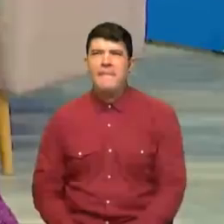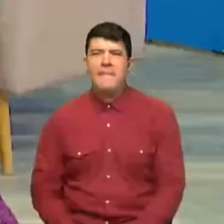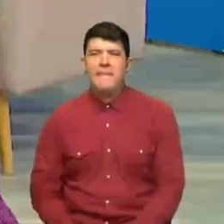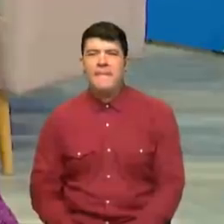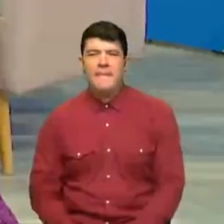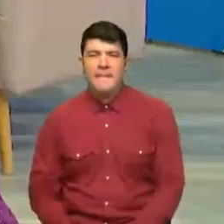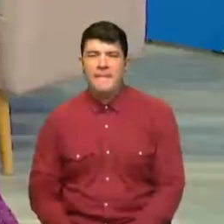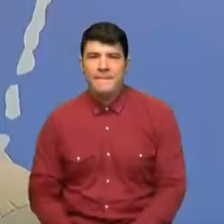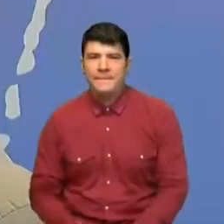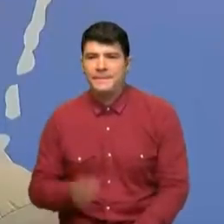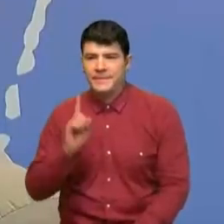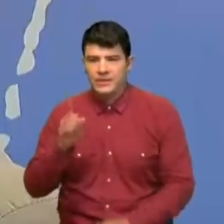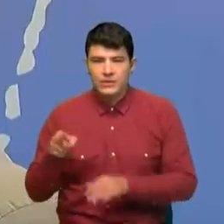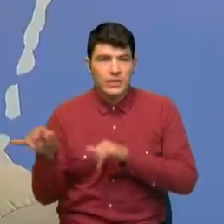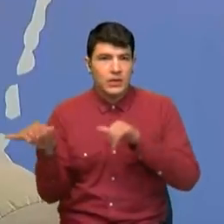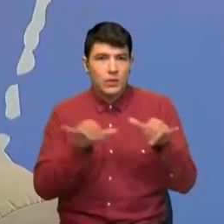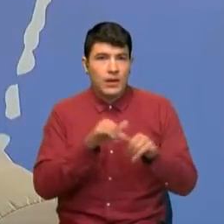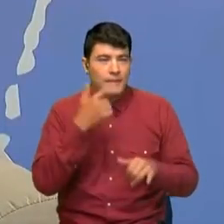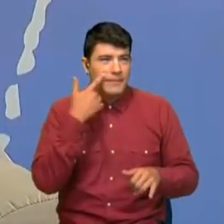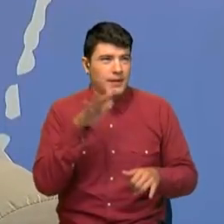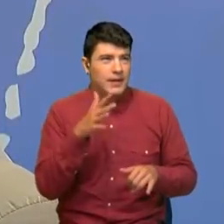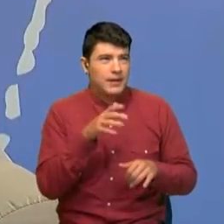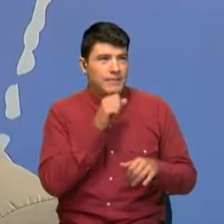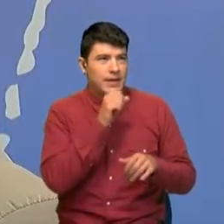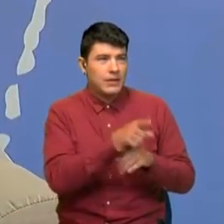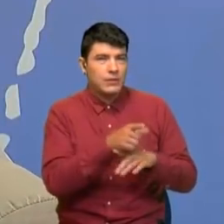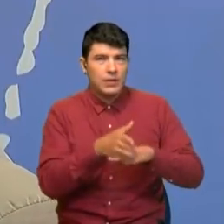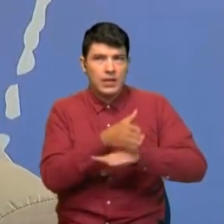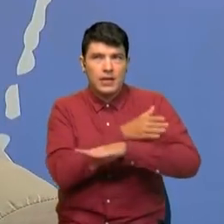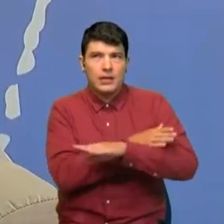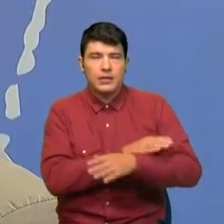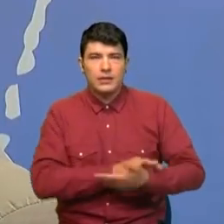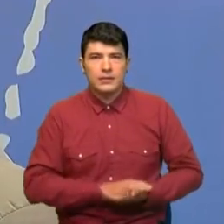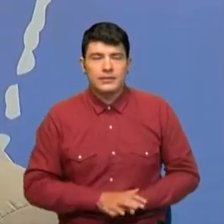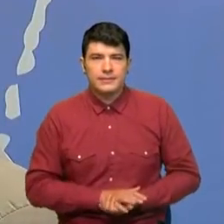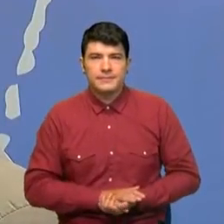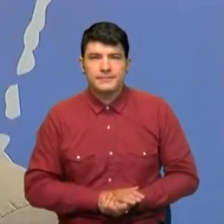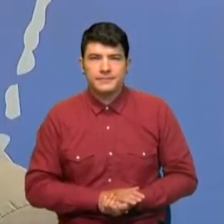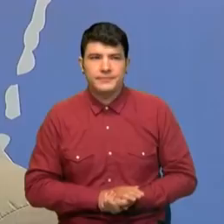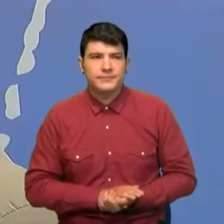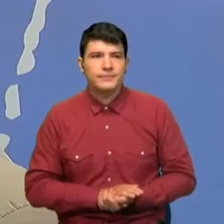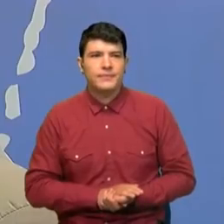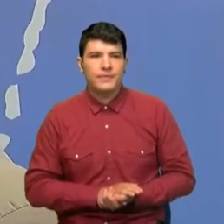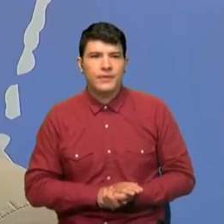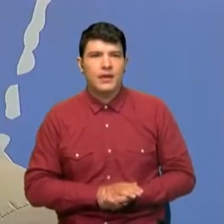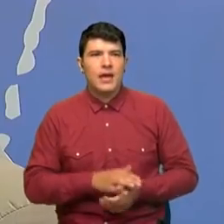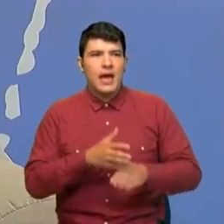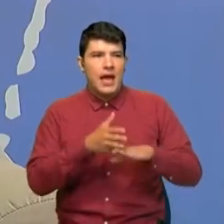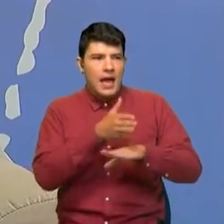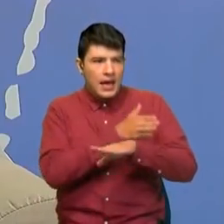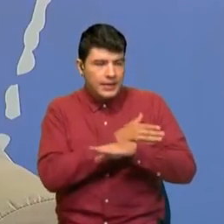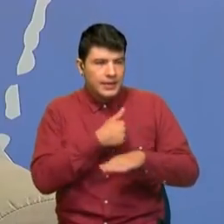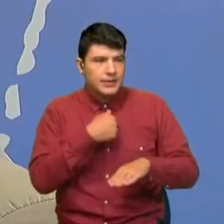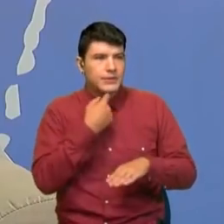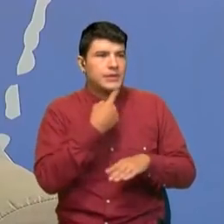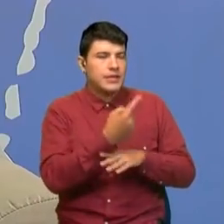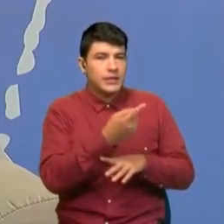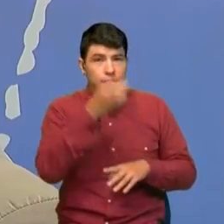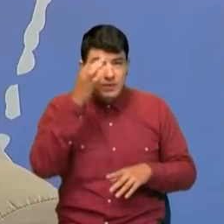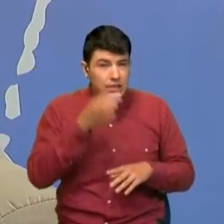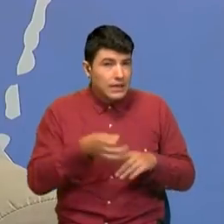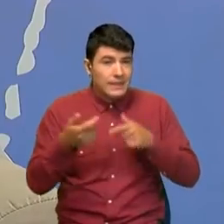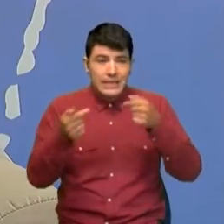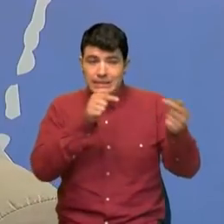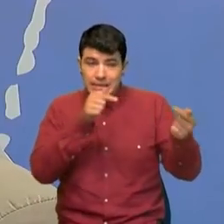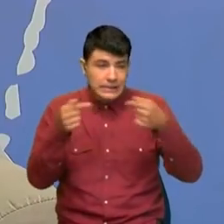Que okay, guarda alguna similitud con la pregunta con que la nos pregunta hacía anterior, sí, señor. La anterior usuaria. Así como les comentabas, siempre que hay una